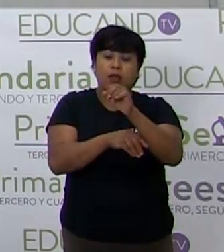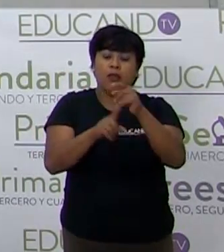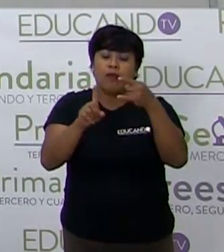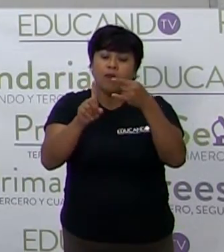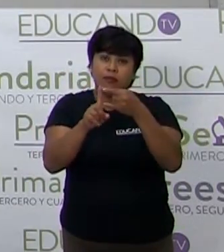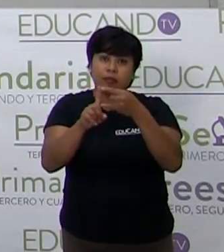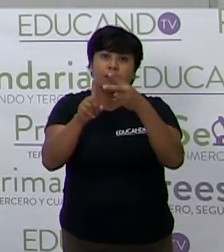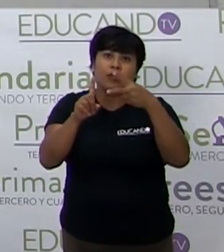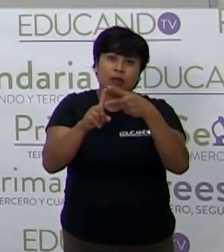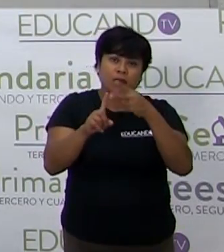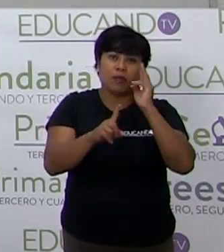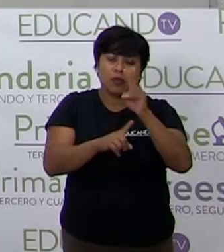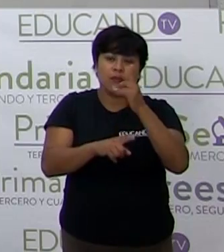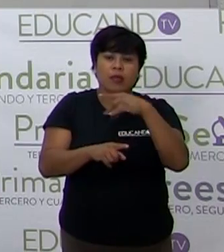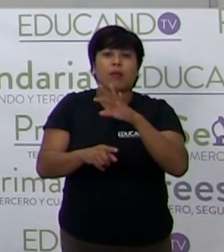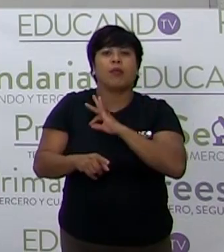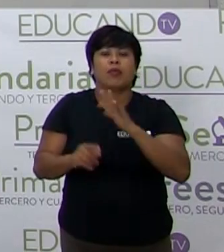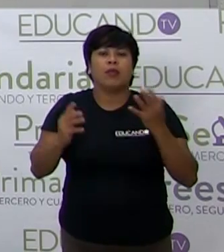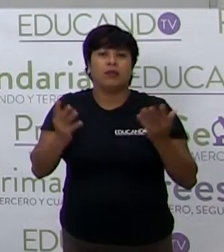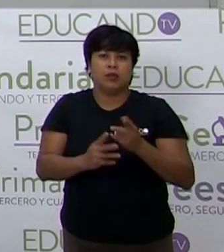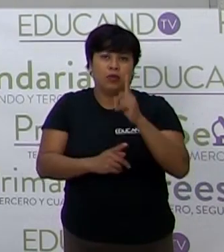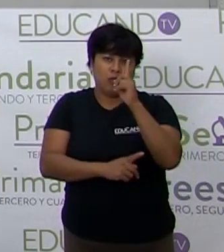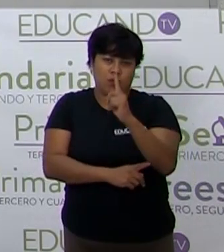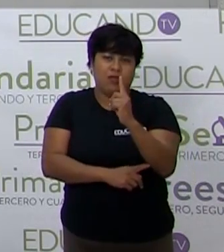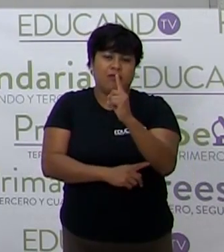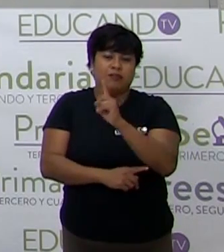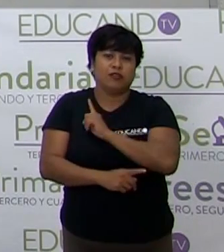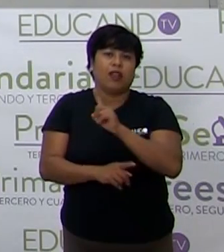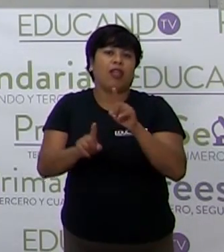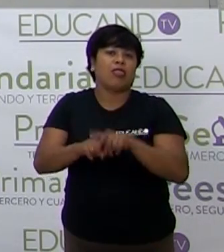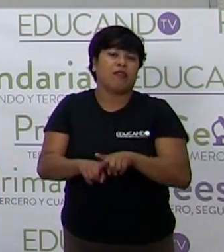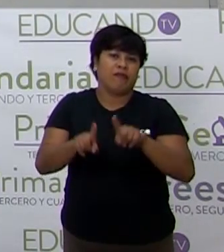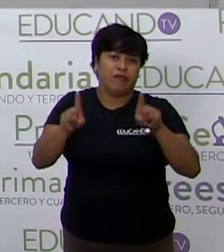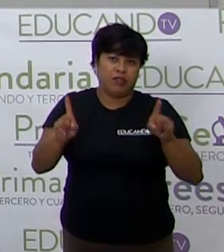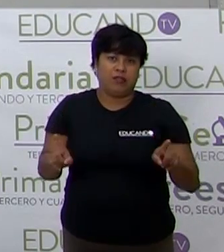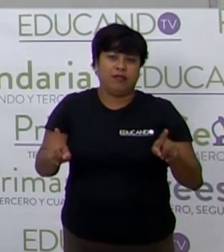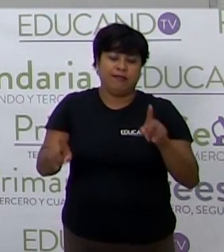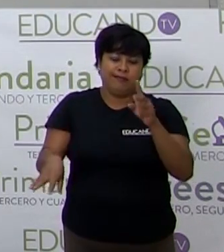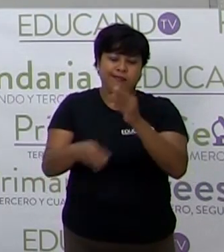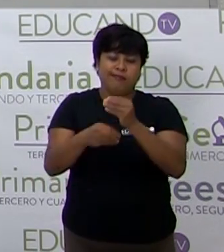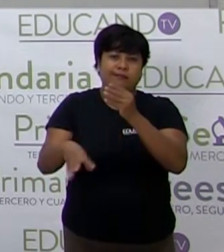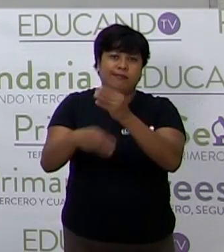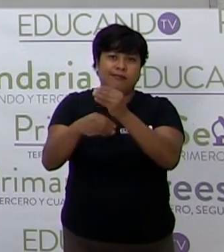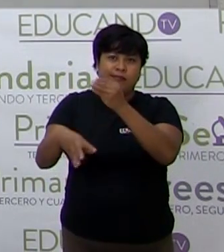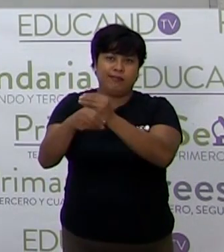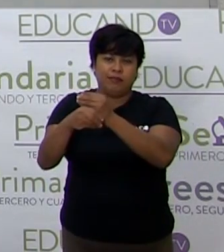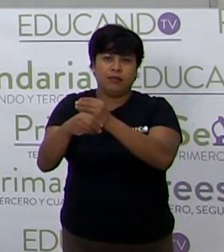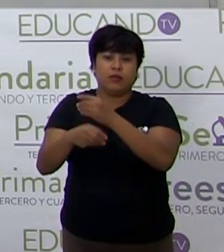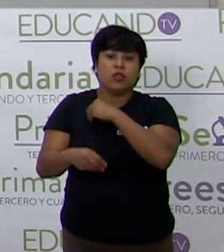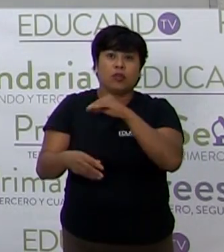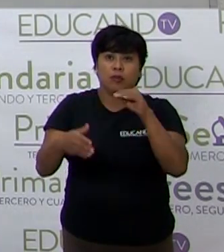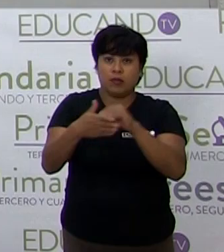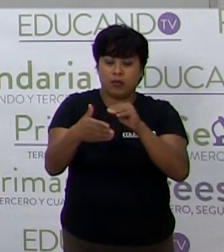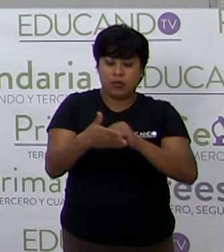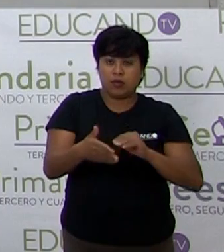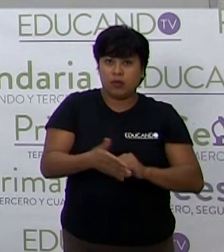complementar una figura diferente. Voy a pegar esta por